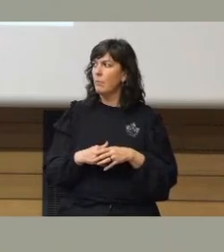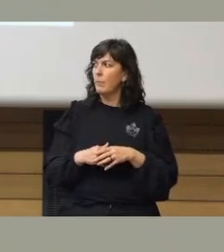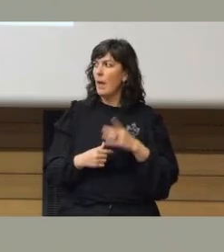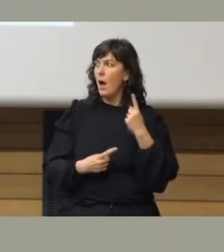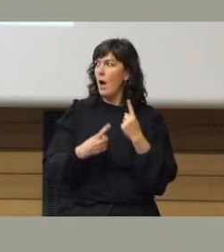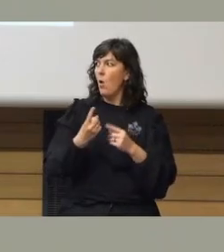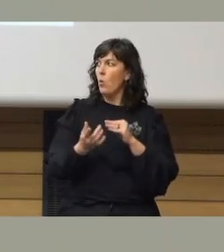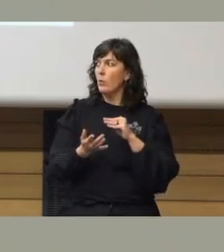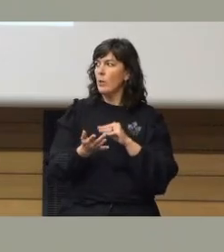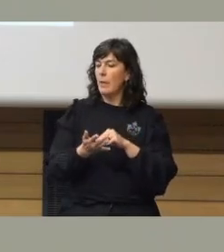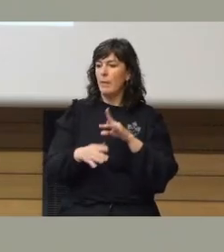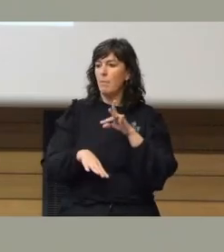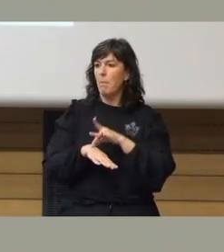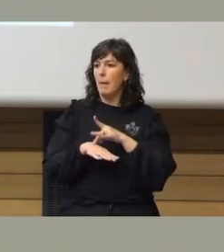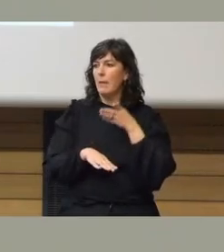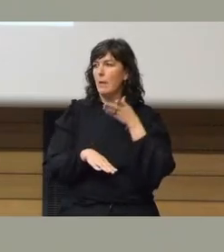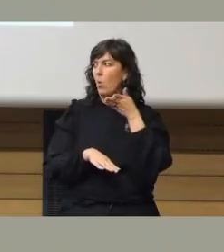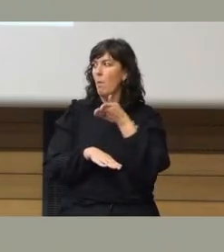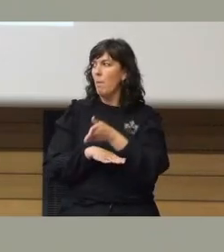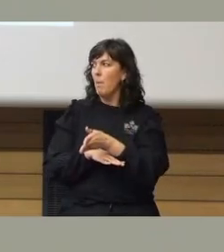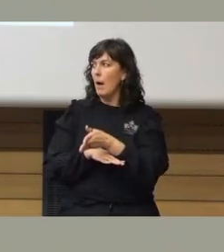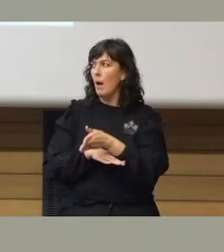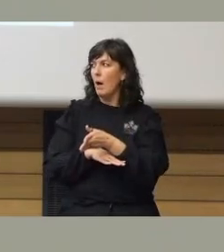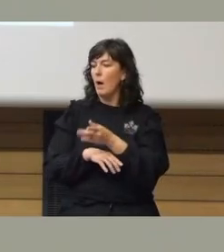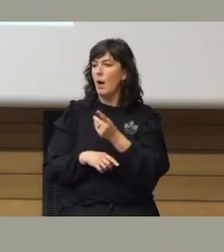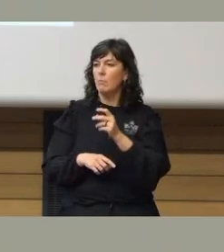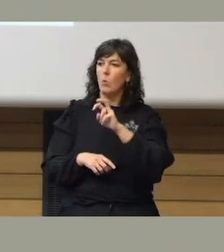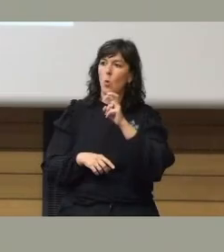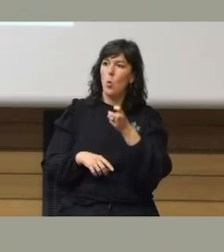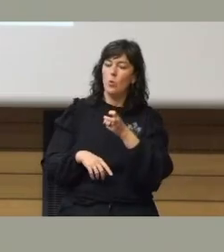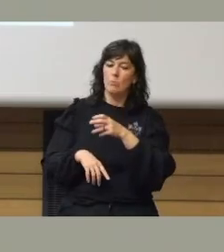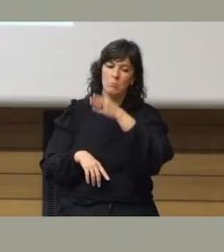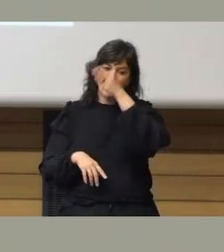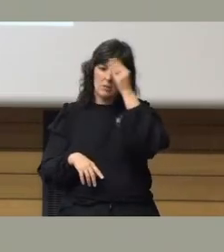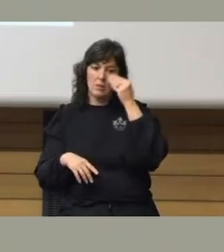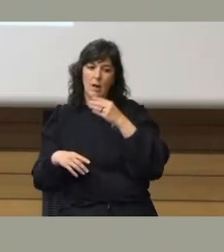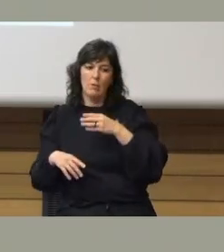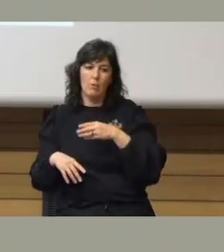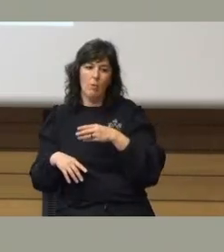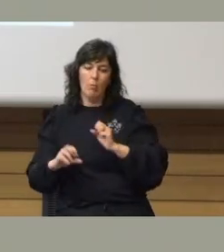a veces llevamos un sanitario, a veces llevamos un socorrista. Porque tenemos un análisis muy exhaustivo de los